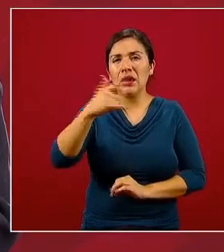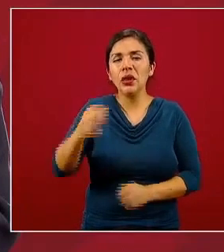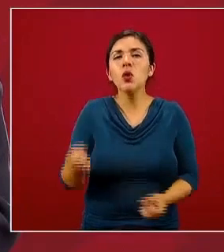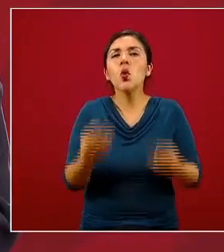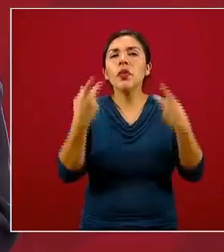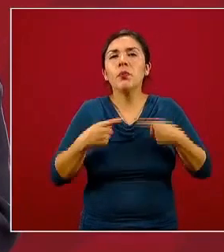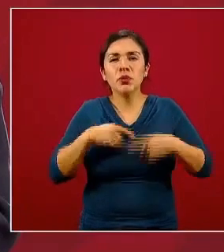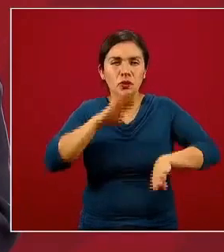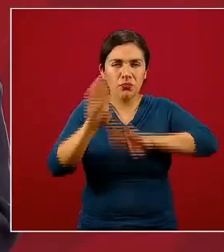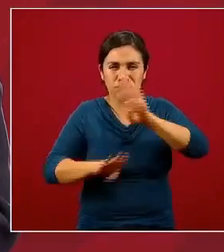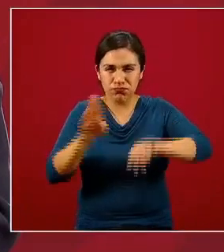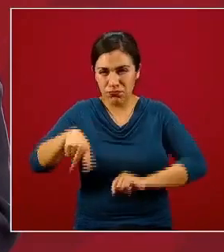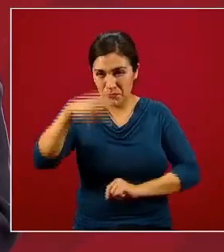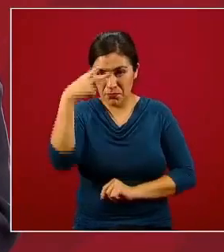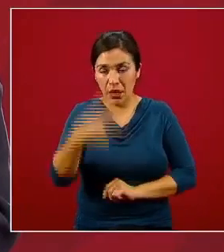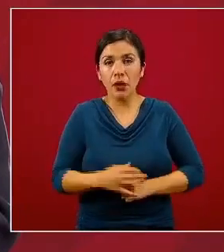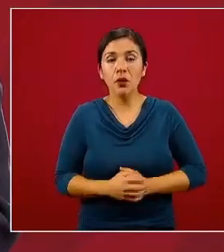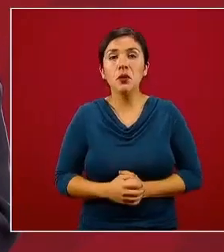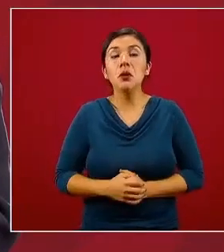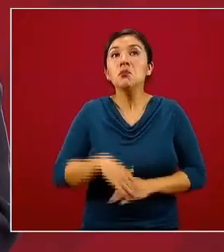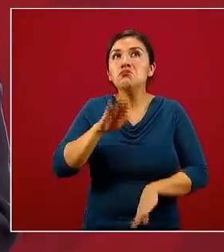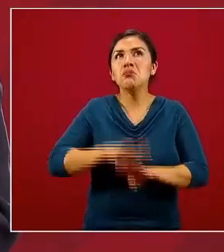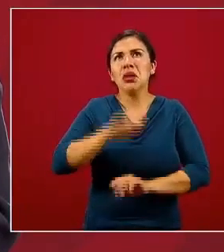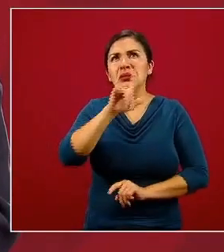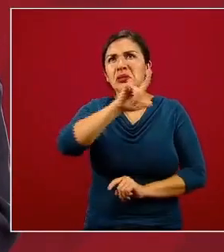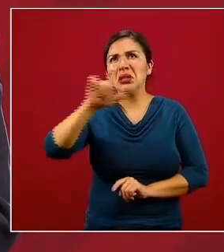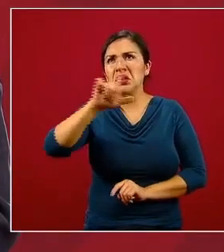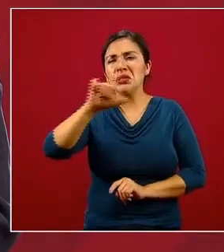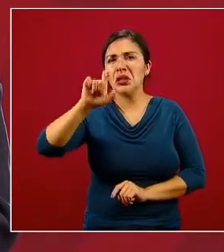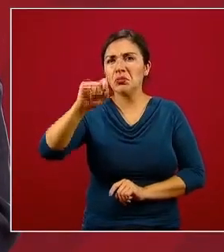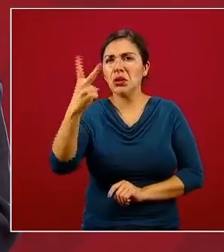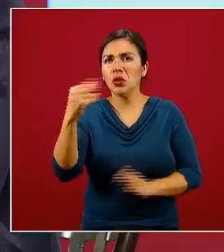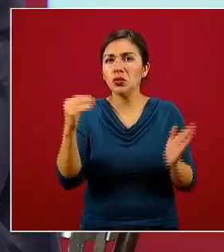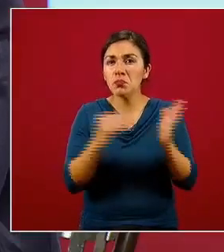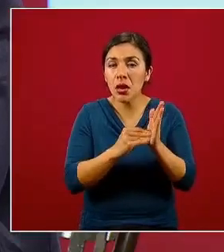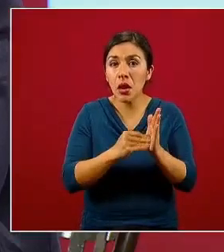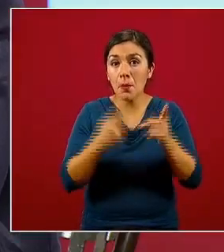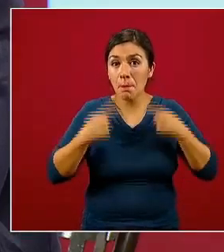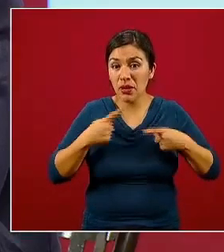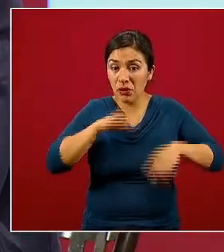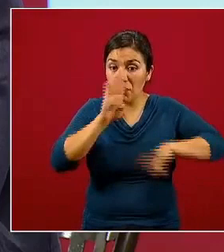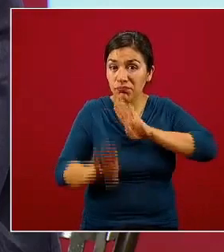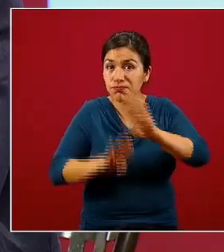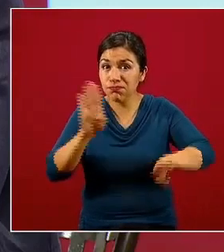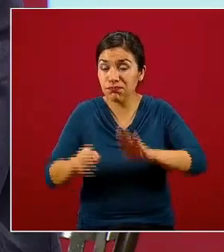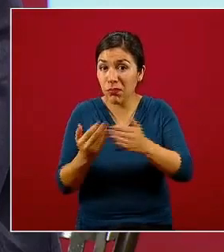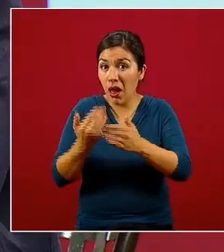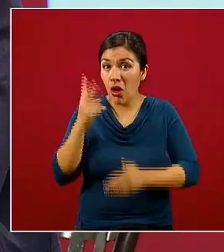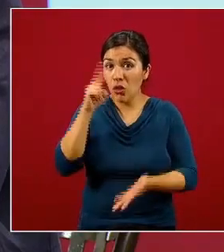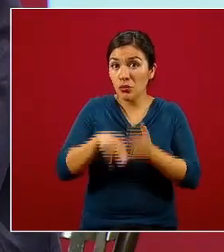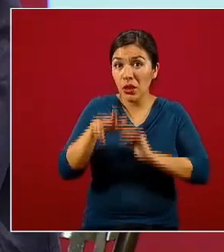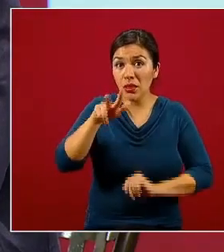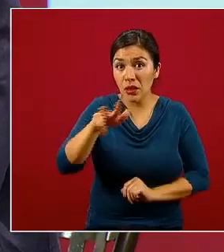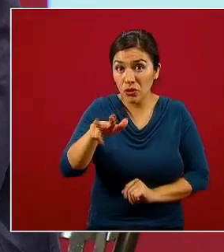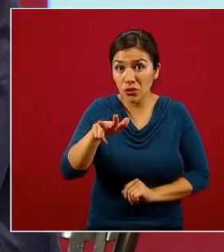mortalidad en México, de un poco más de 722,000 muertes que ocurrieron en